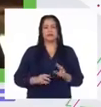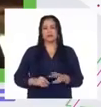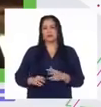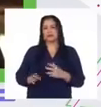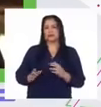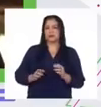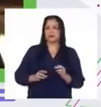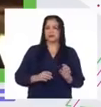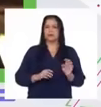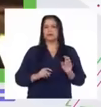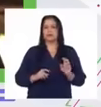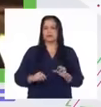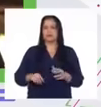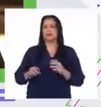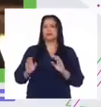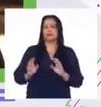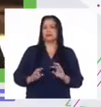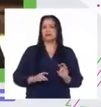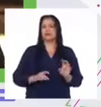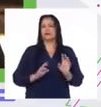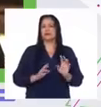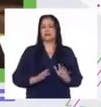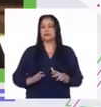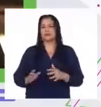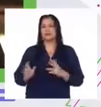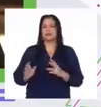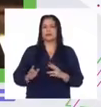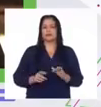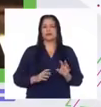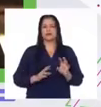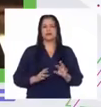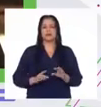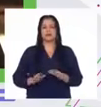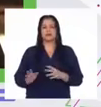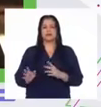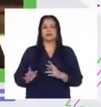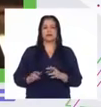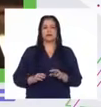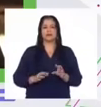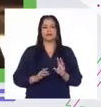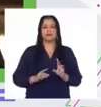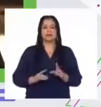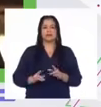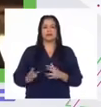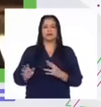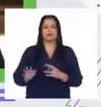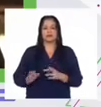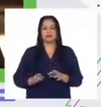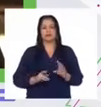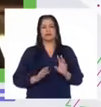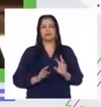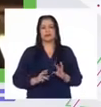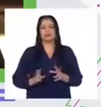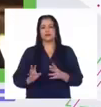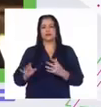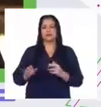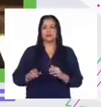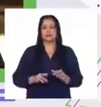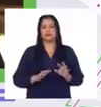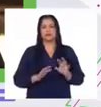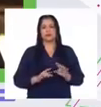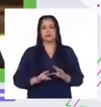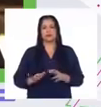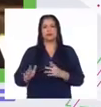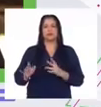Pachayaya kispichi wai mijai kuna manta nya ama